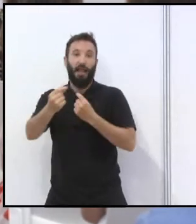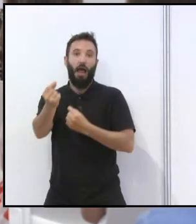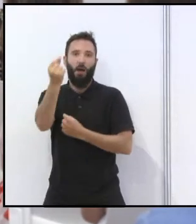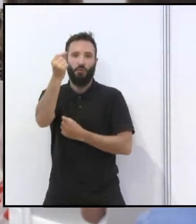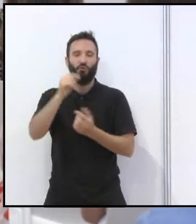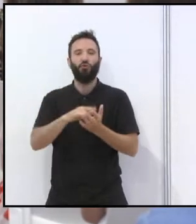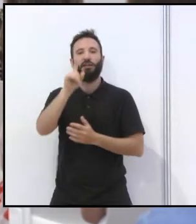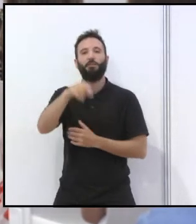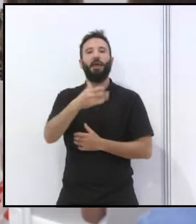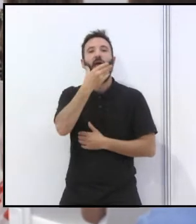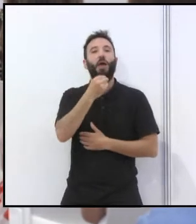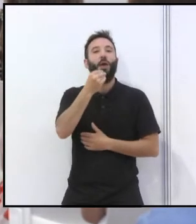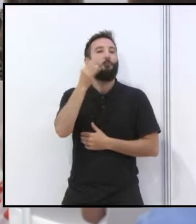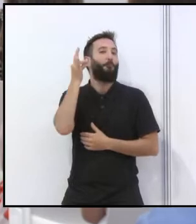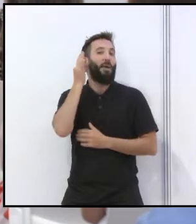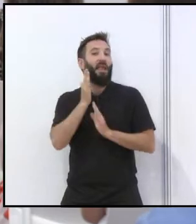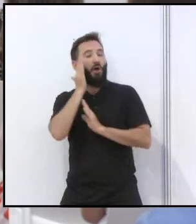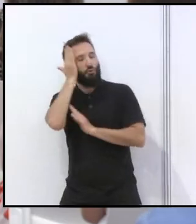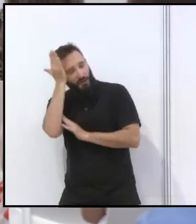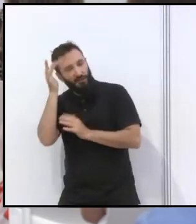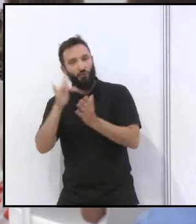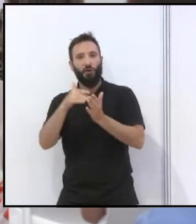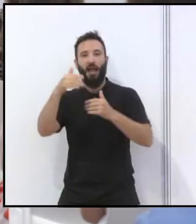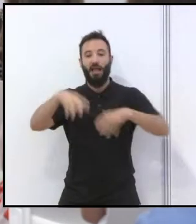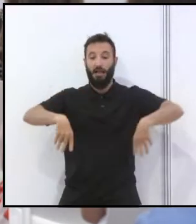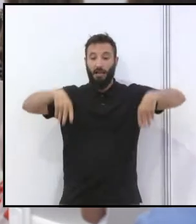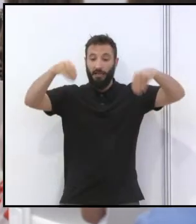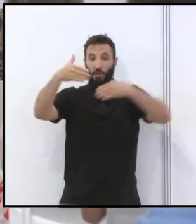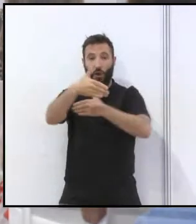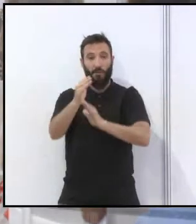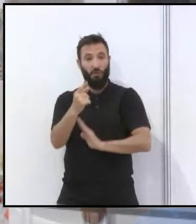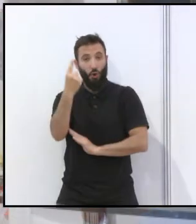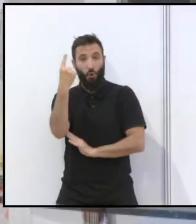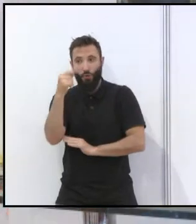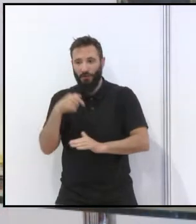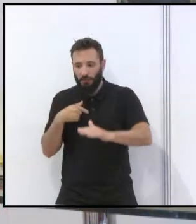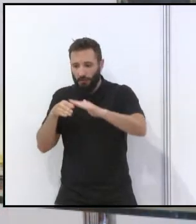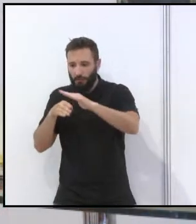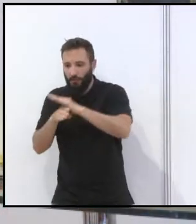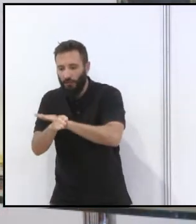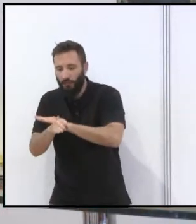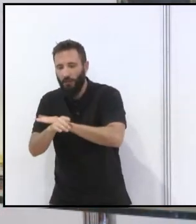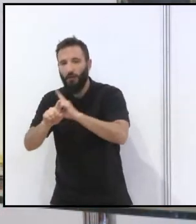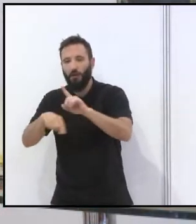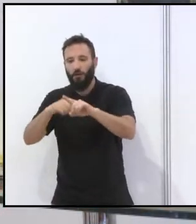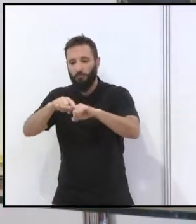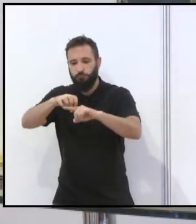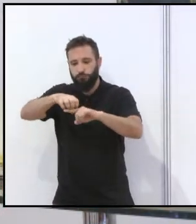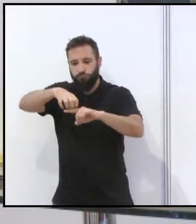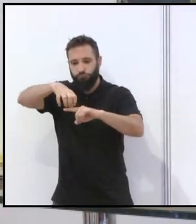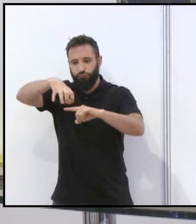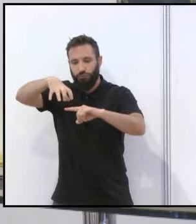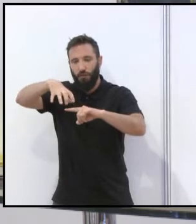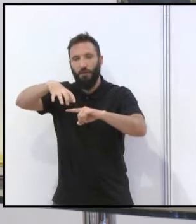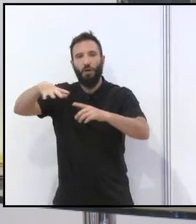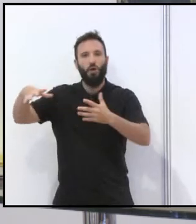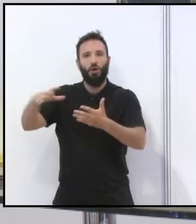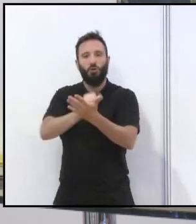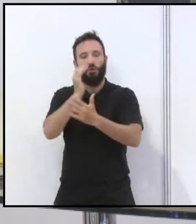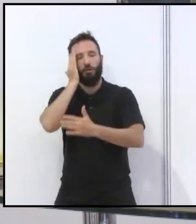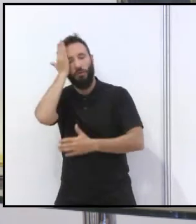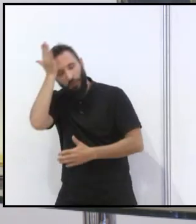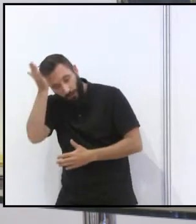Durmiente, que se mete en el único cuarto que no podía del castillo y provoca, se pincha el dedo y provoca el sueño para todos. En cambio,